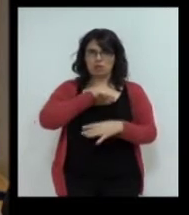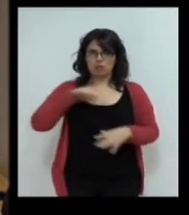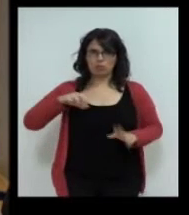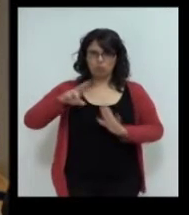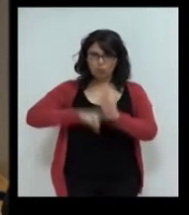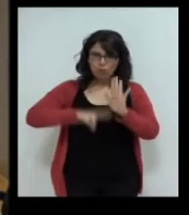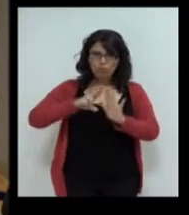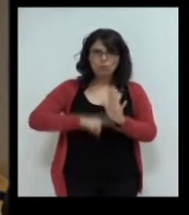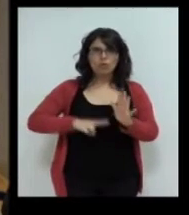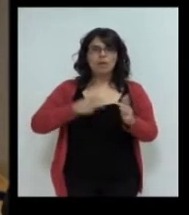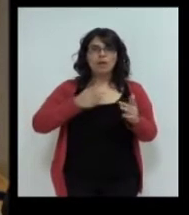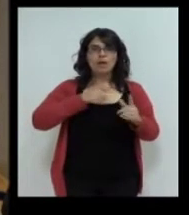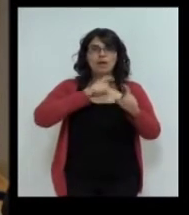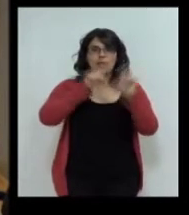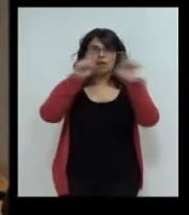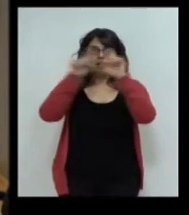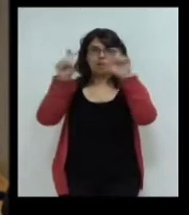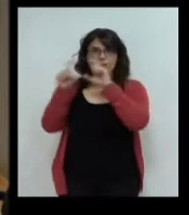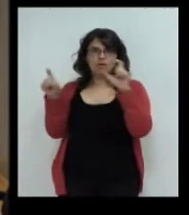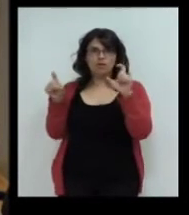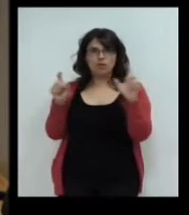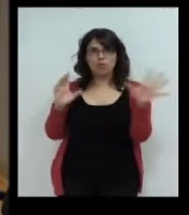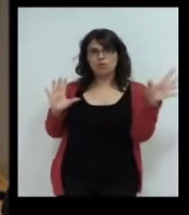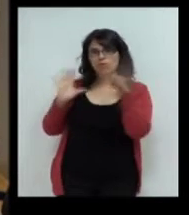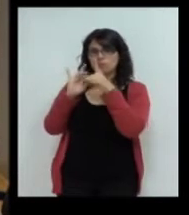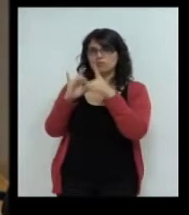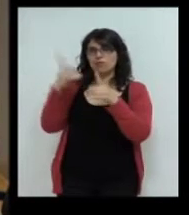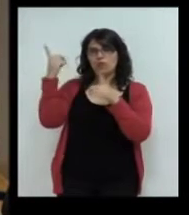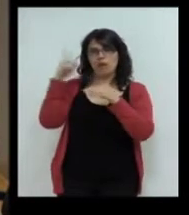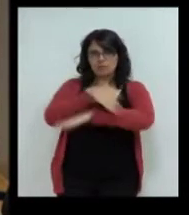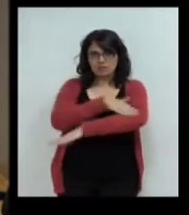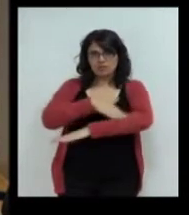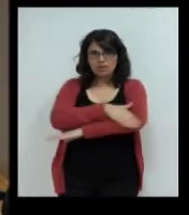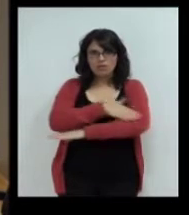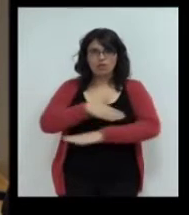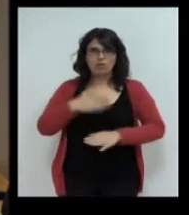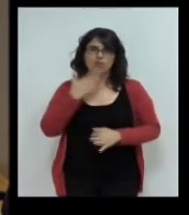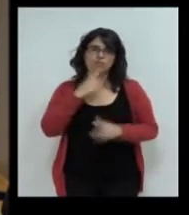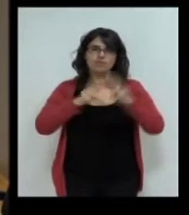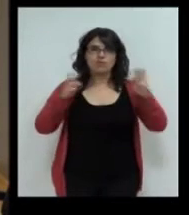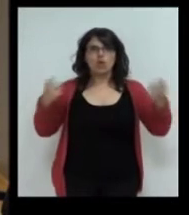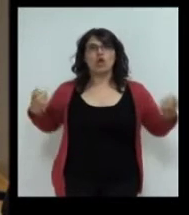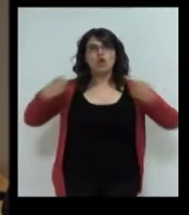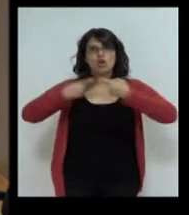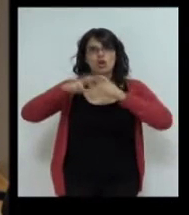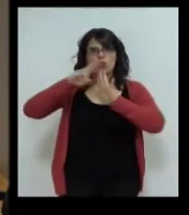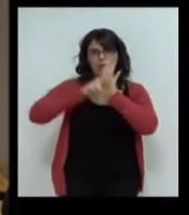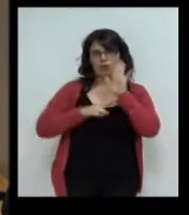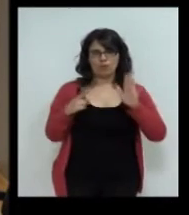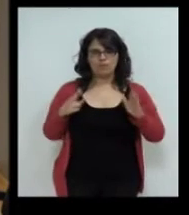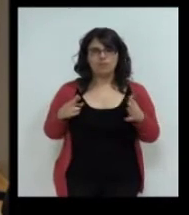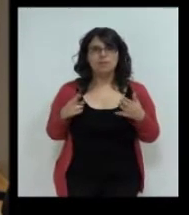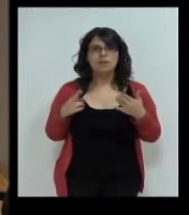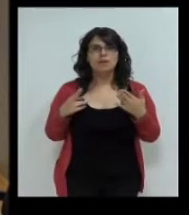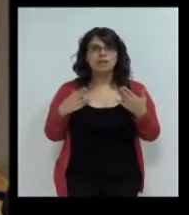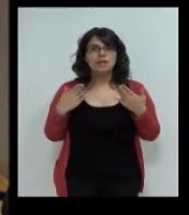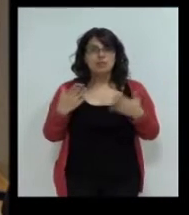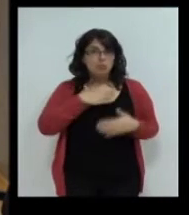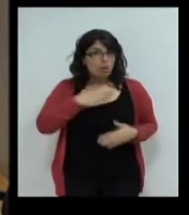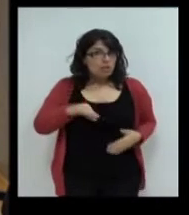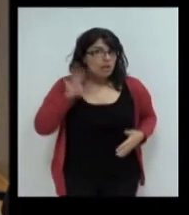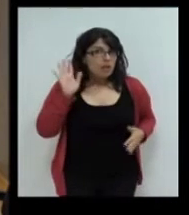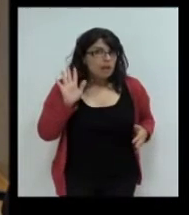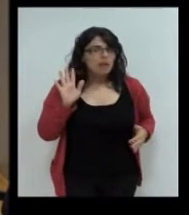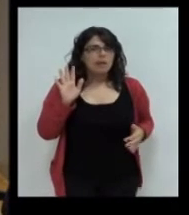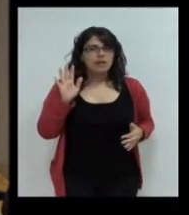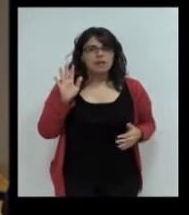de los operadores con la administración en entornos de corregulación. Y aquí probablemente nos encontramos con